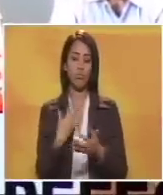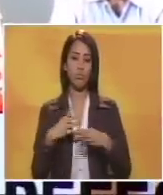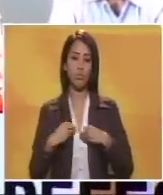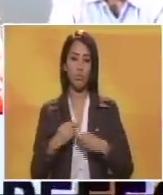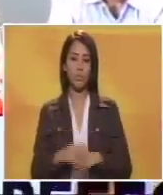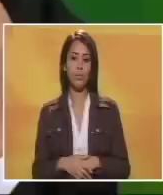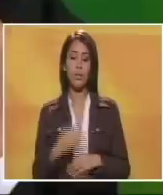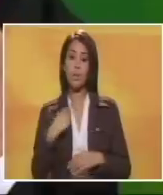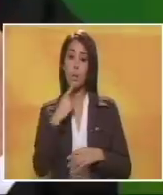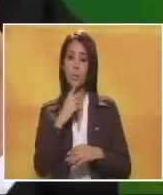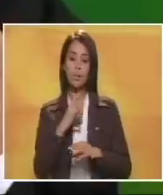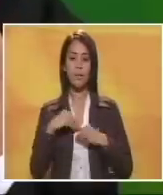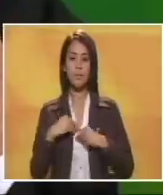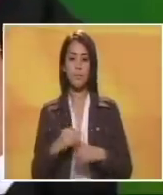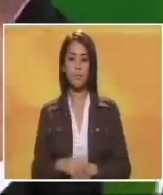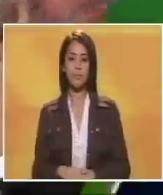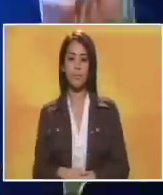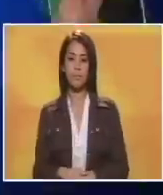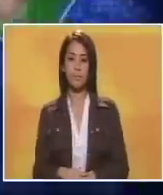evitó responder.